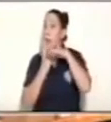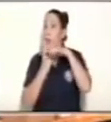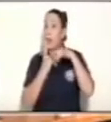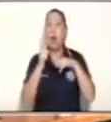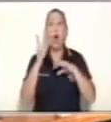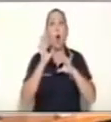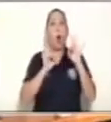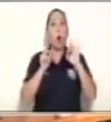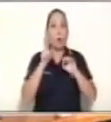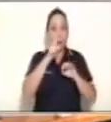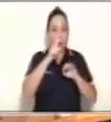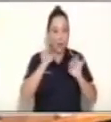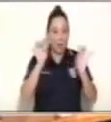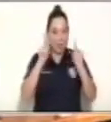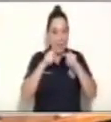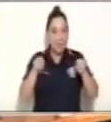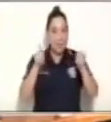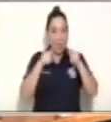aire y hace